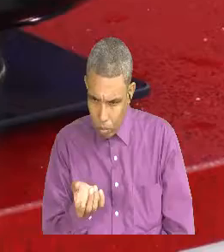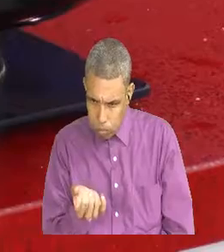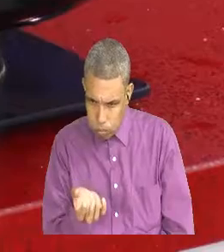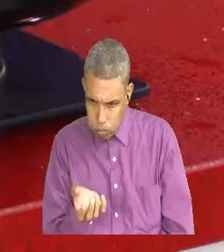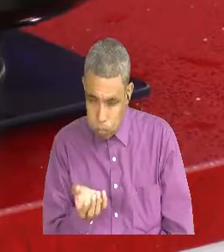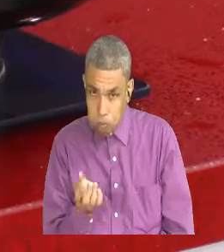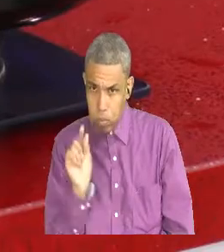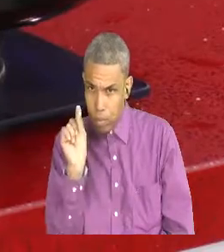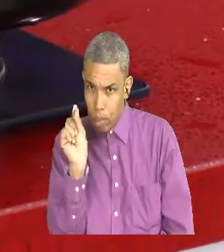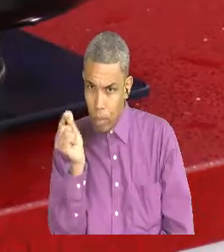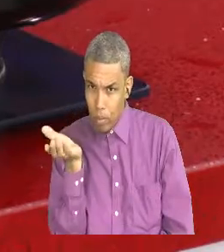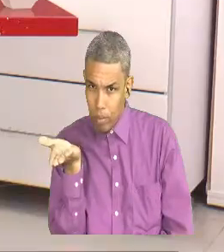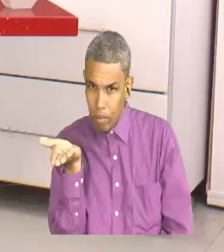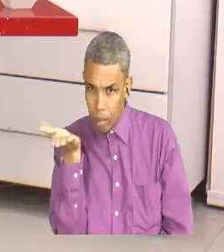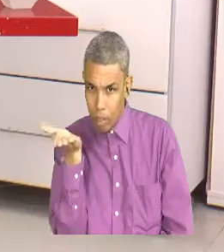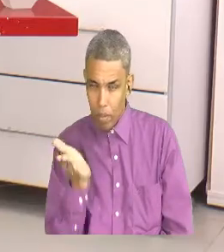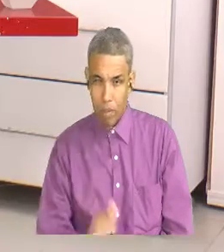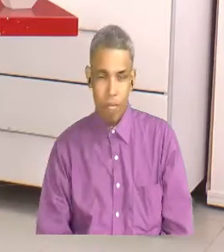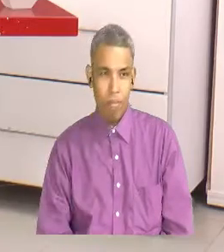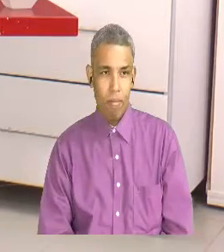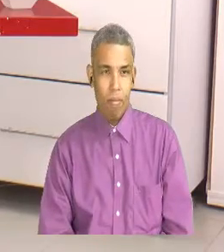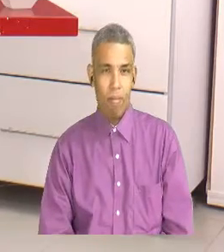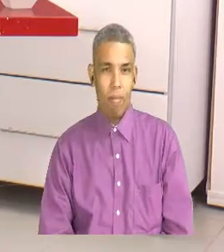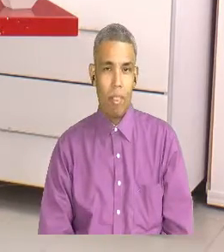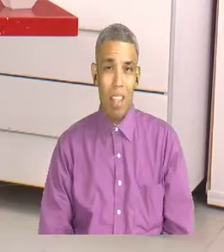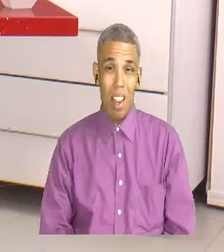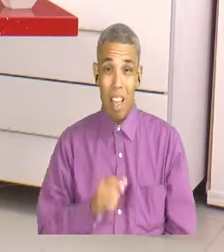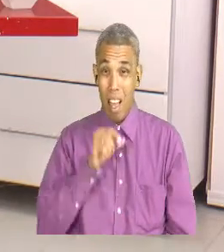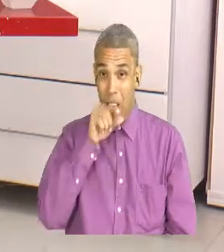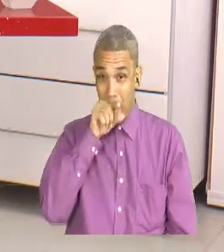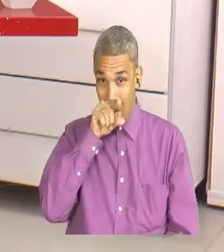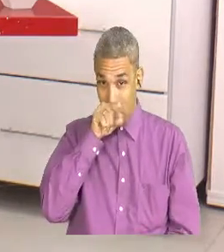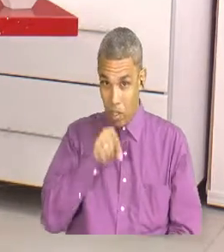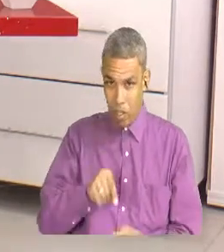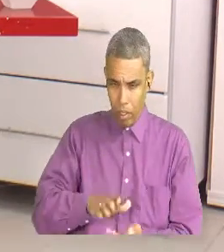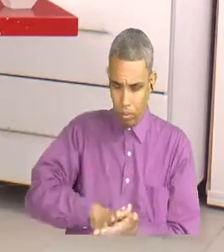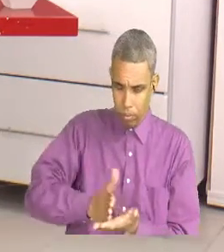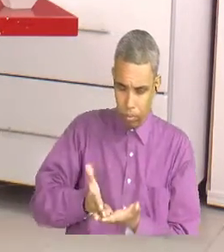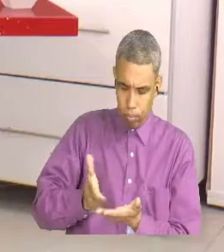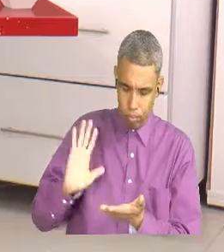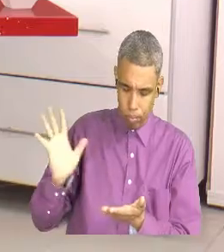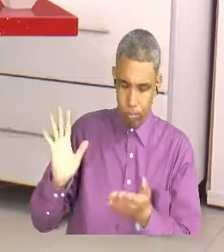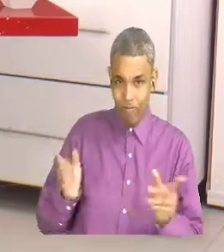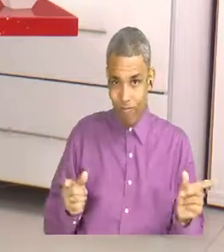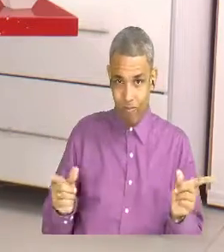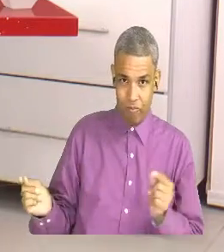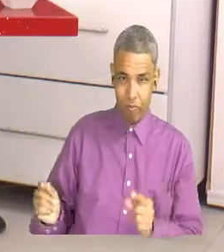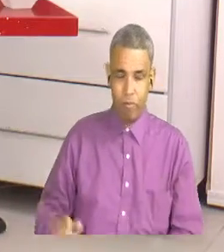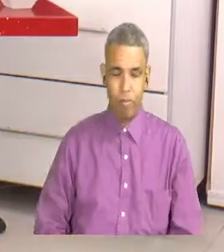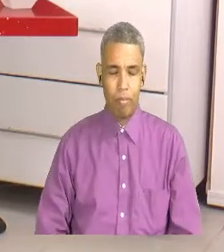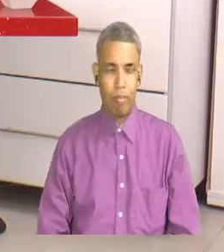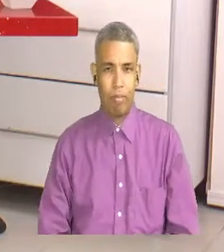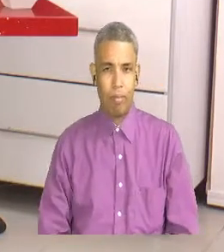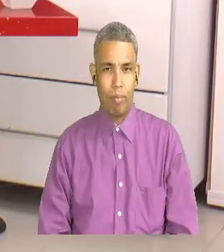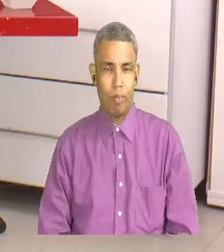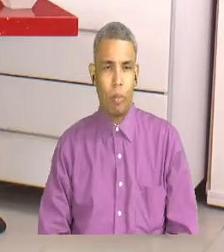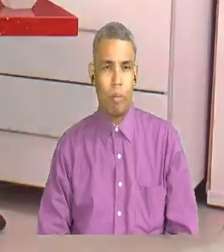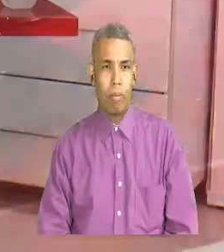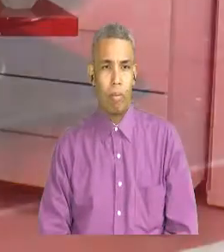la salsita. La pechuga ya la vamos a sacar. Listo, pues. Vamos a sacarla. Poner por acá. Vamos a